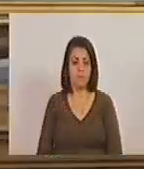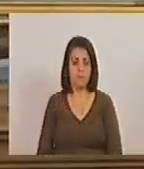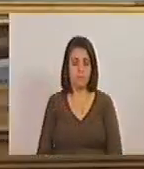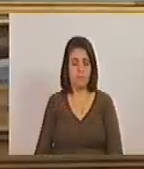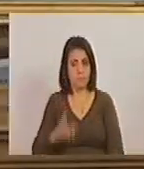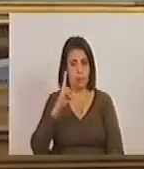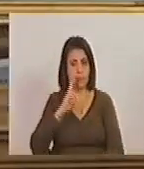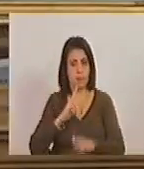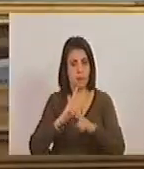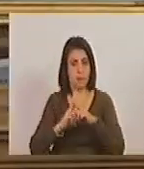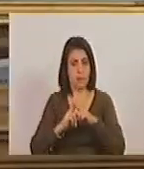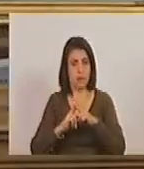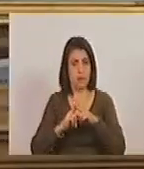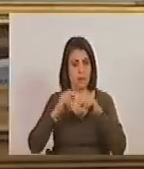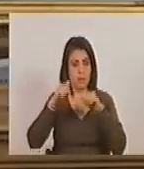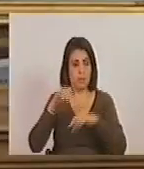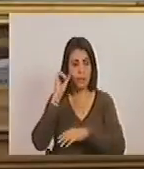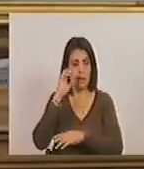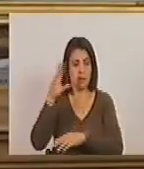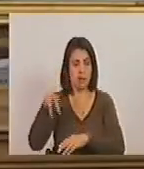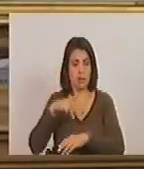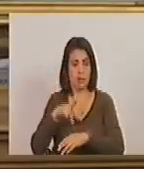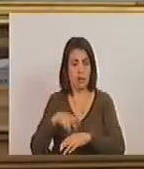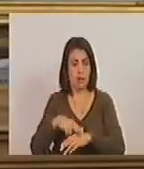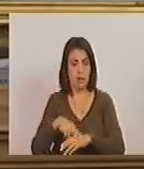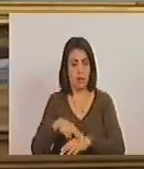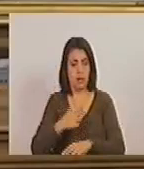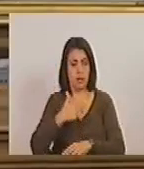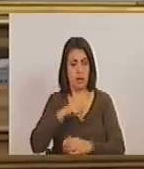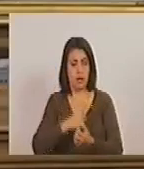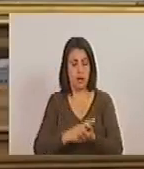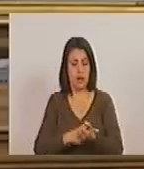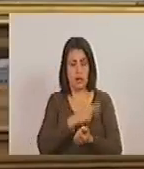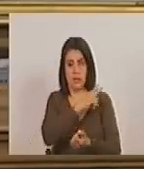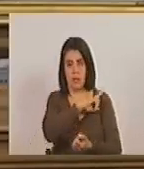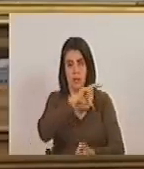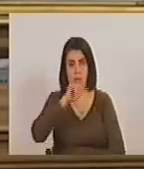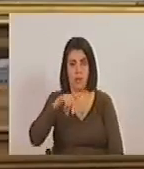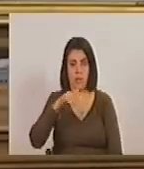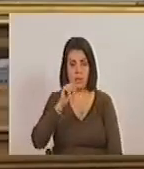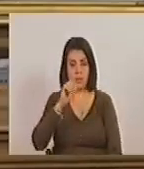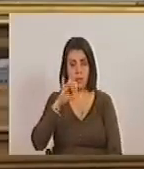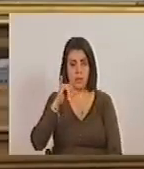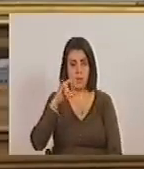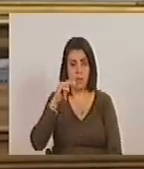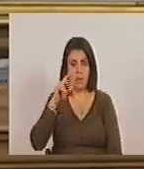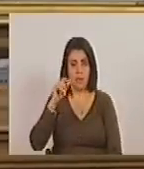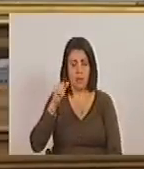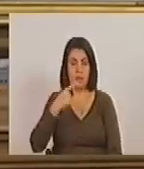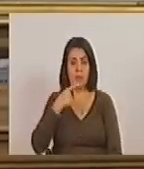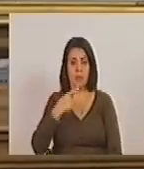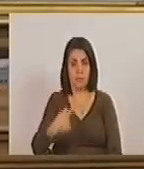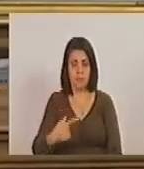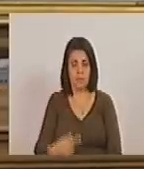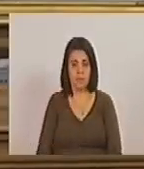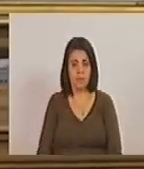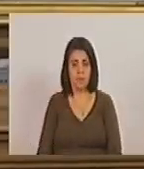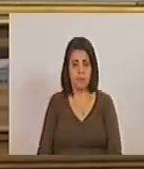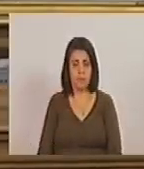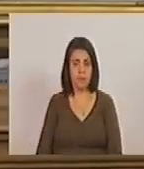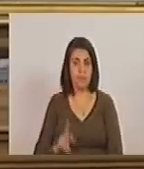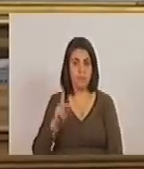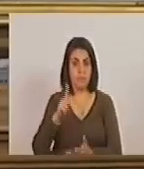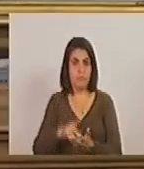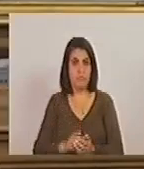rendir homenaje a esta Asamblea Nacional, a nuestra comandante Jacinta, decir a esa